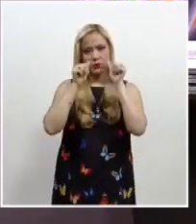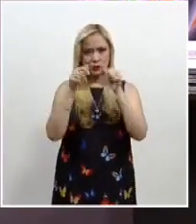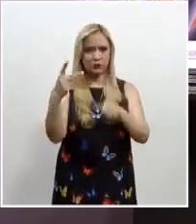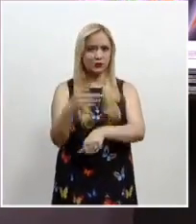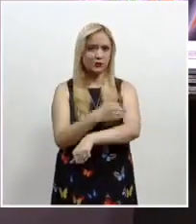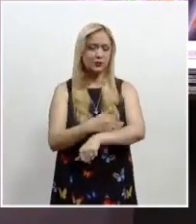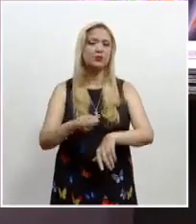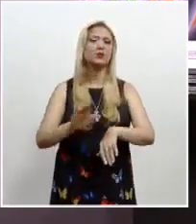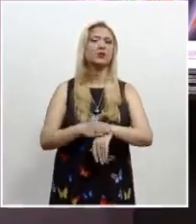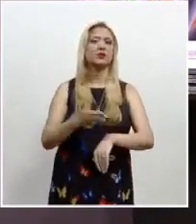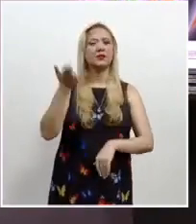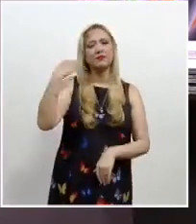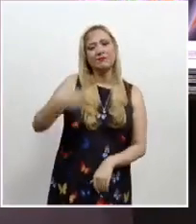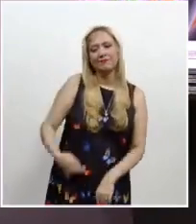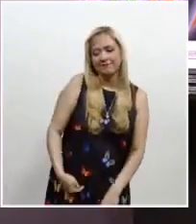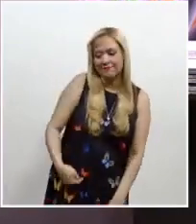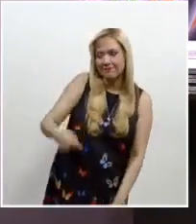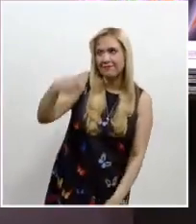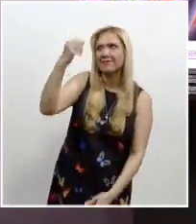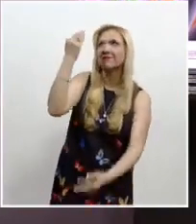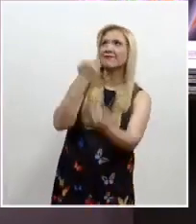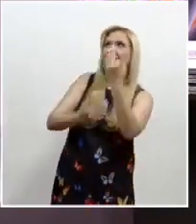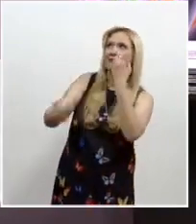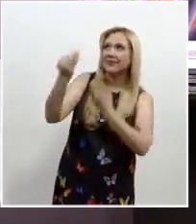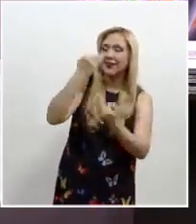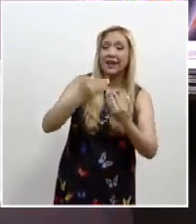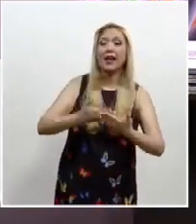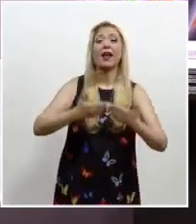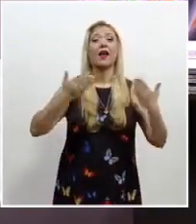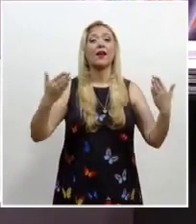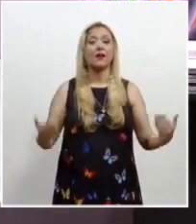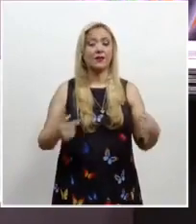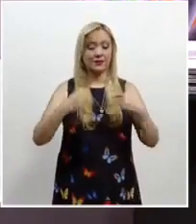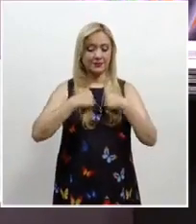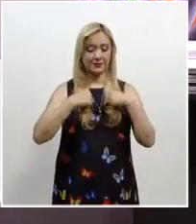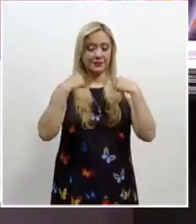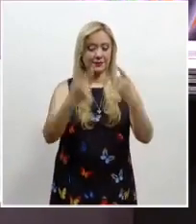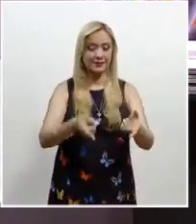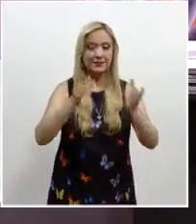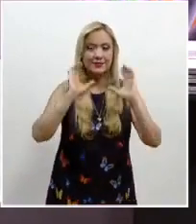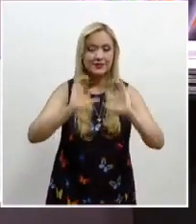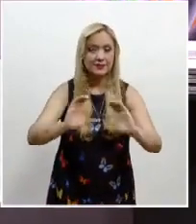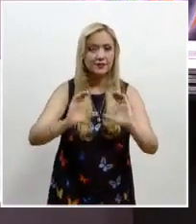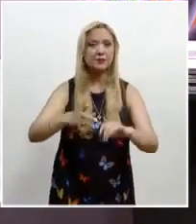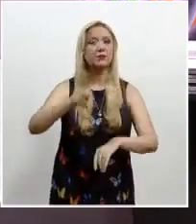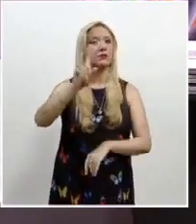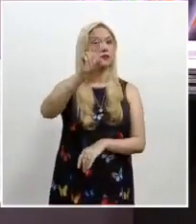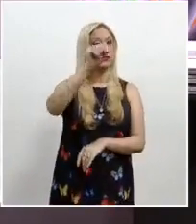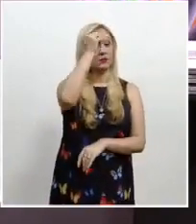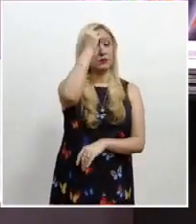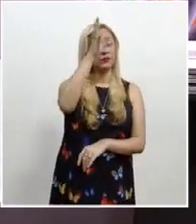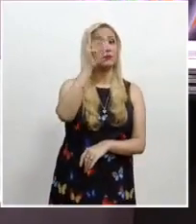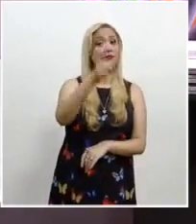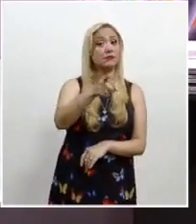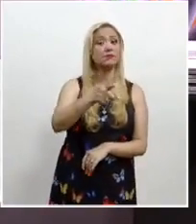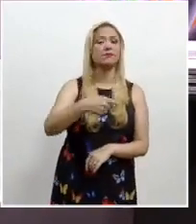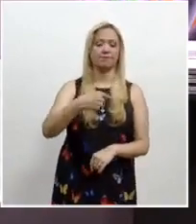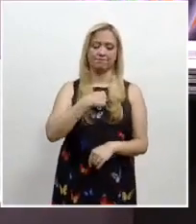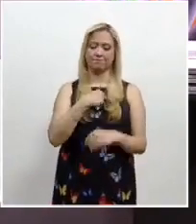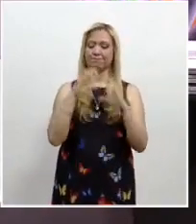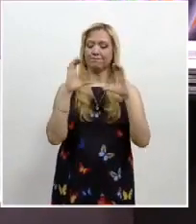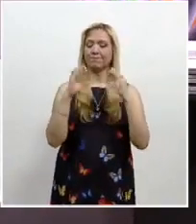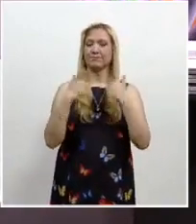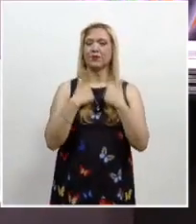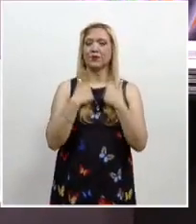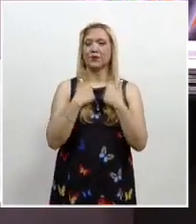sido cuidados y todos también, todas las personas hemos cuidado, pero un punto que no debemos perder de vista es el autocuidado,